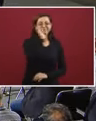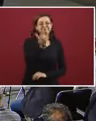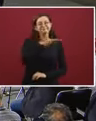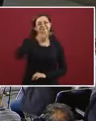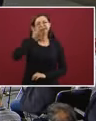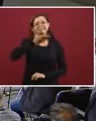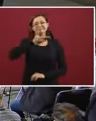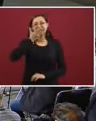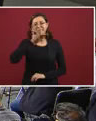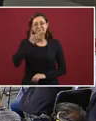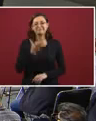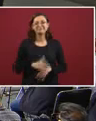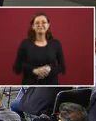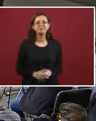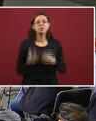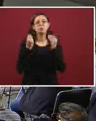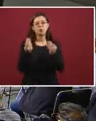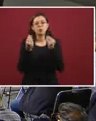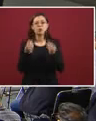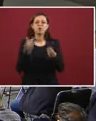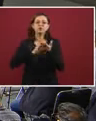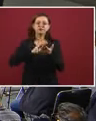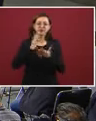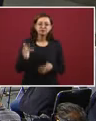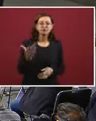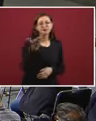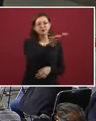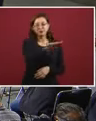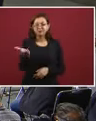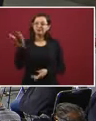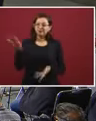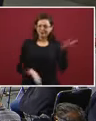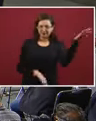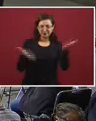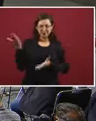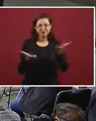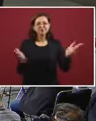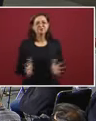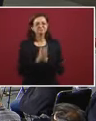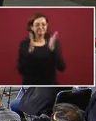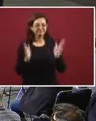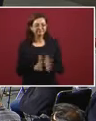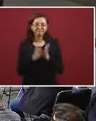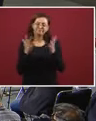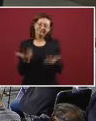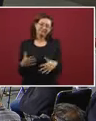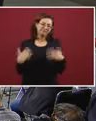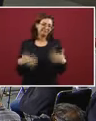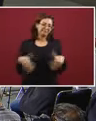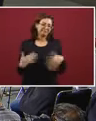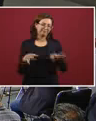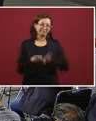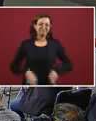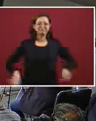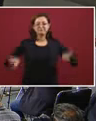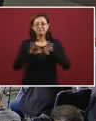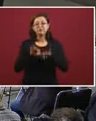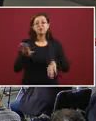Les agradecemos por su participación, que es muy importante,